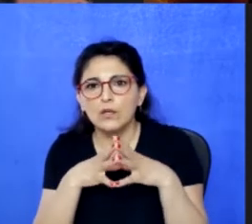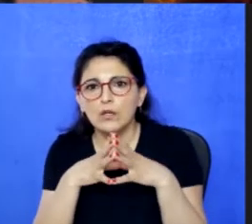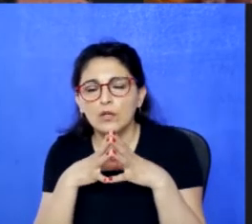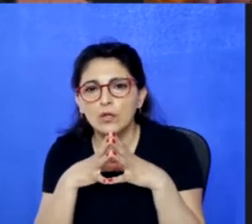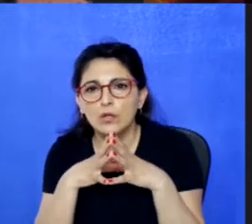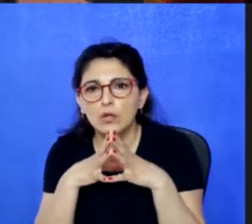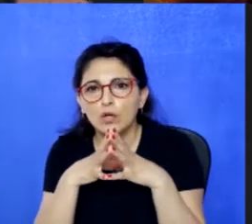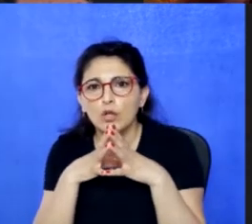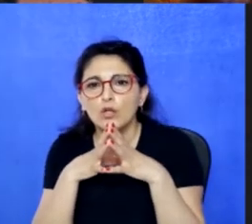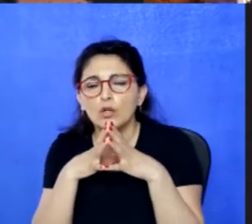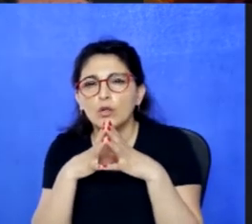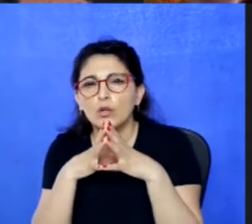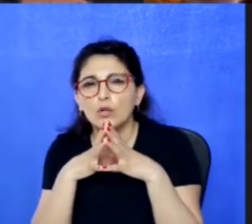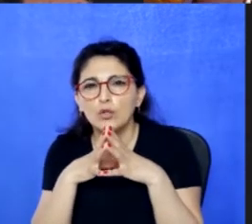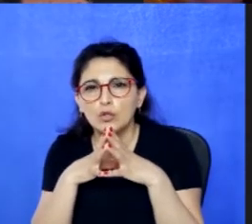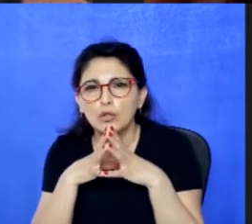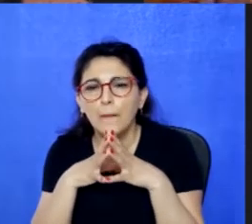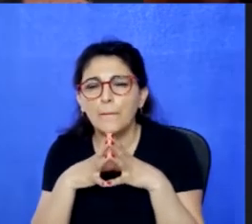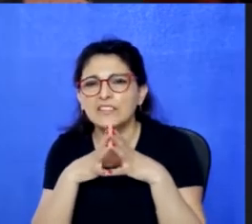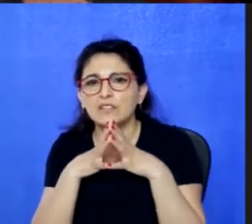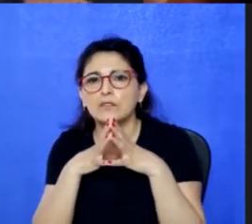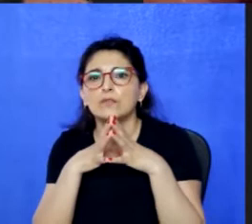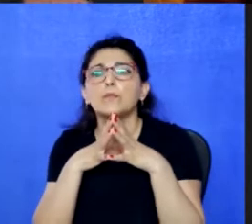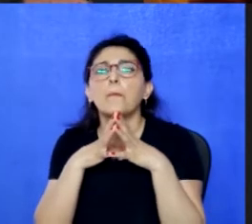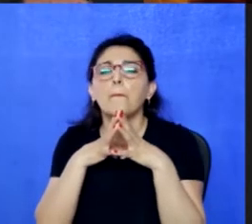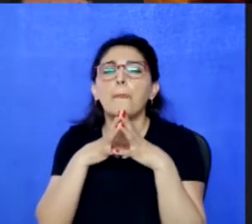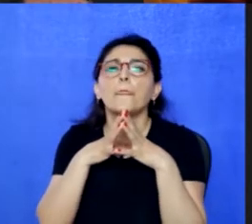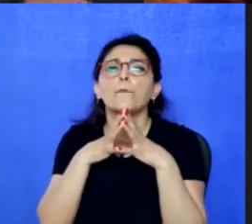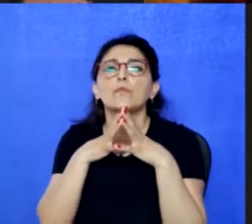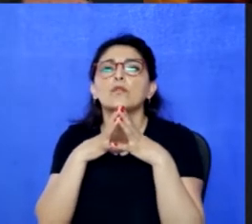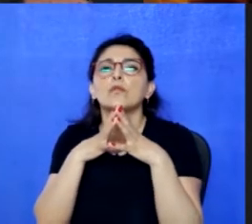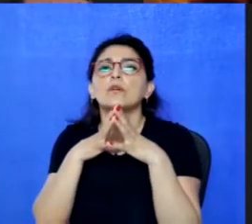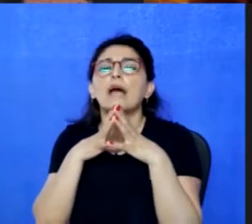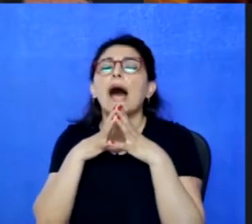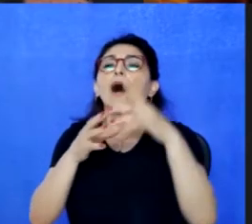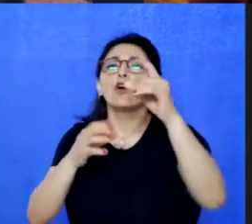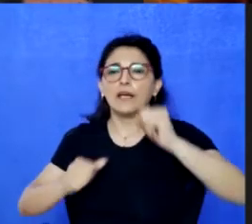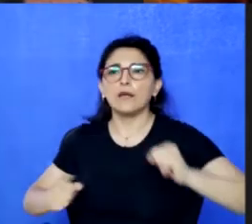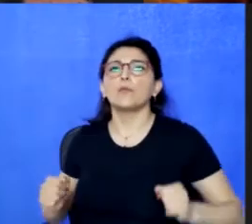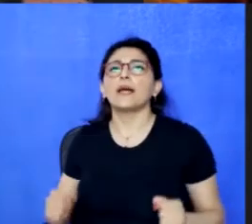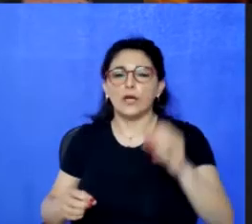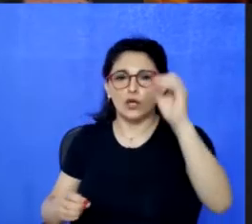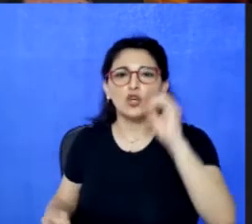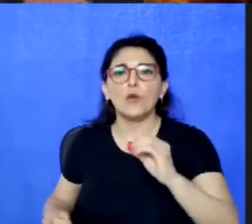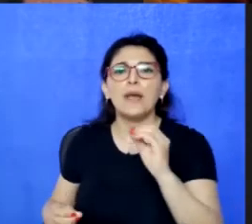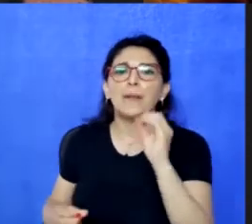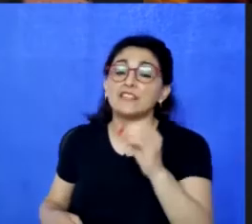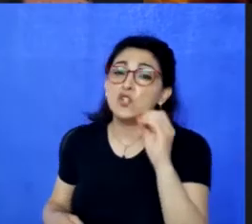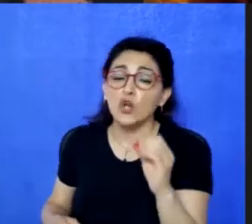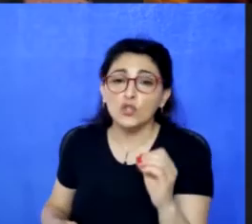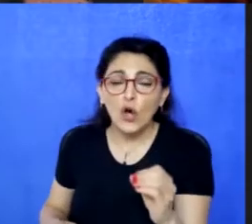Termina con O, es pastichotto. Si son varios, son pastichotti. Ah, ok. Bueno, yo